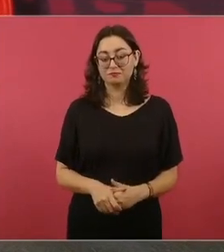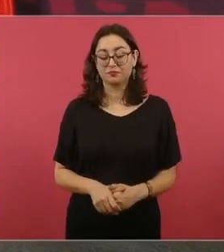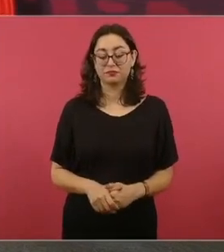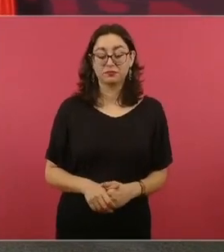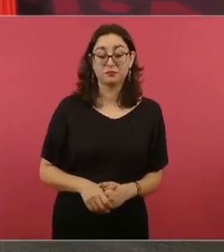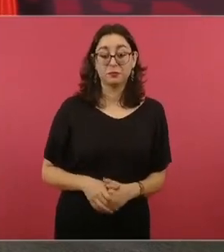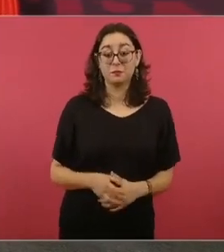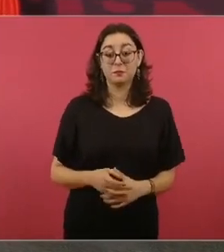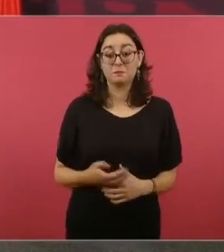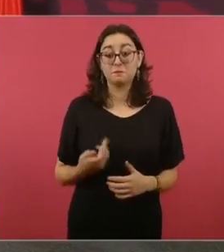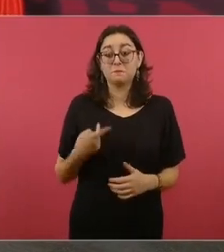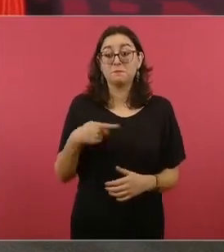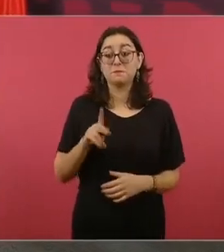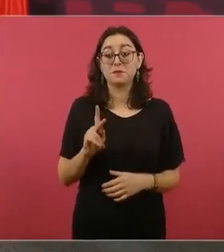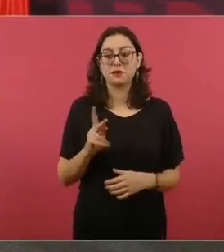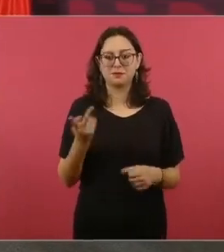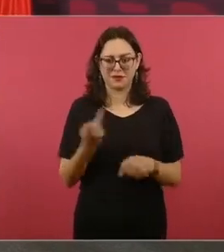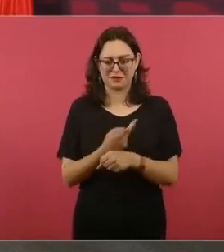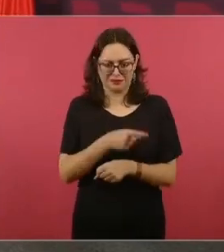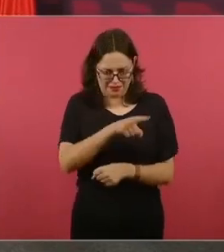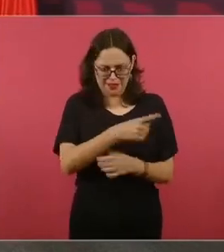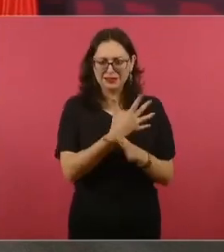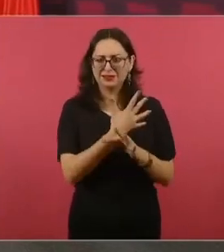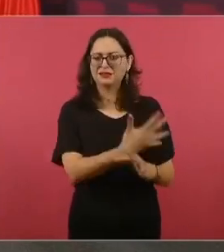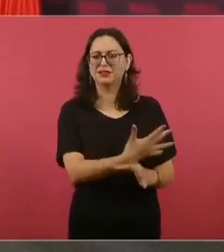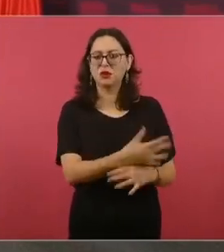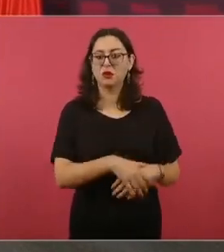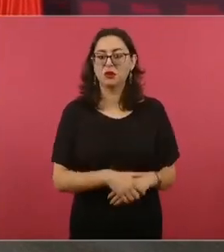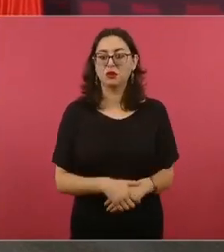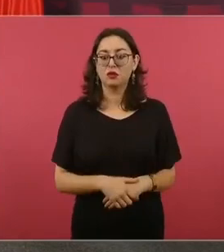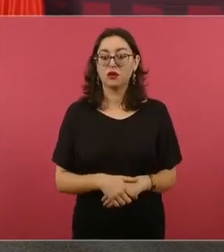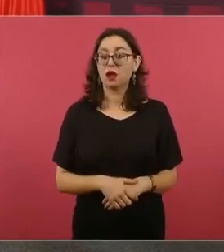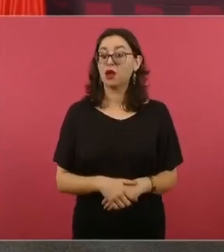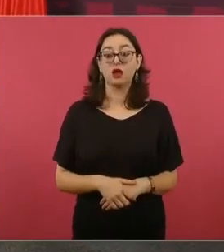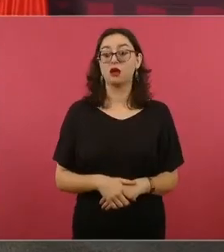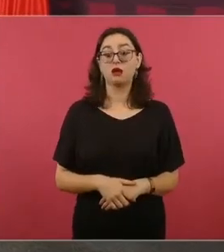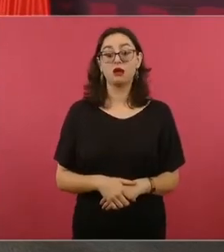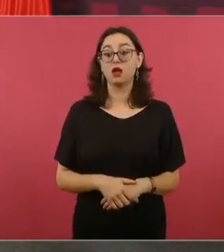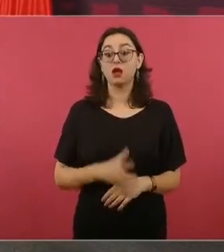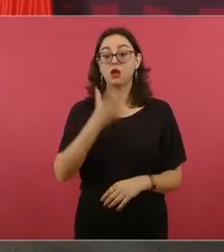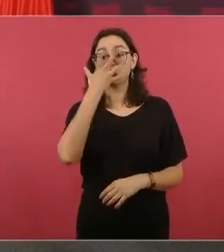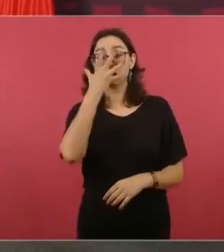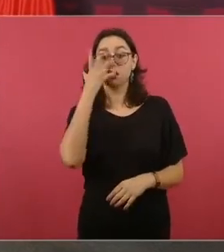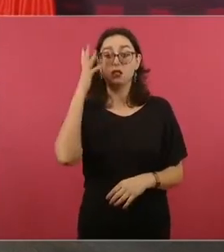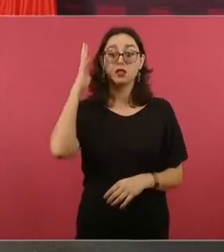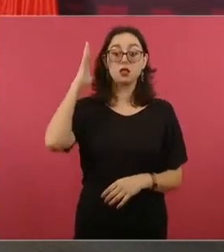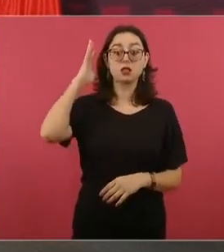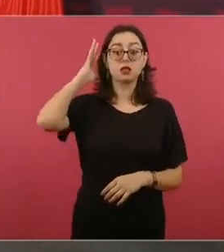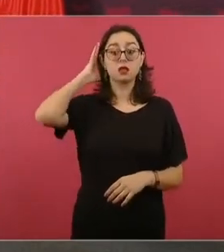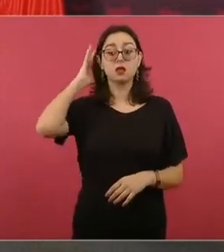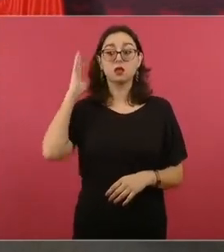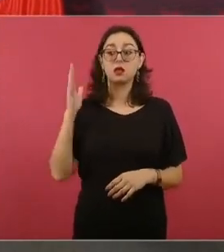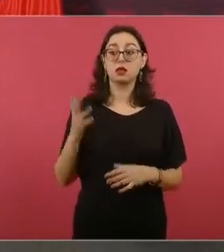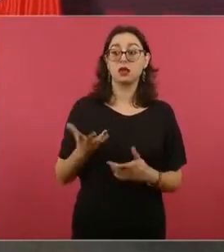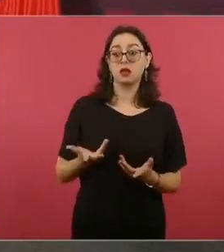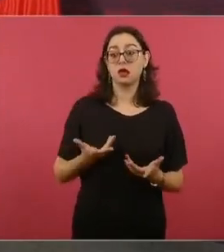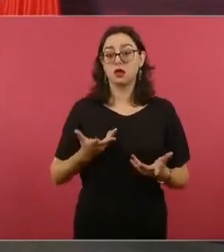pero además, el doble discurso, la doble moral. Ese señor